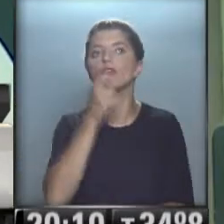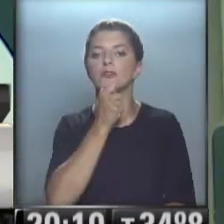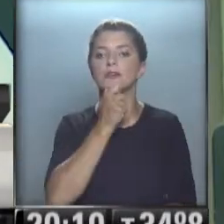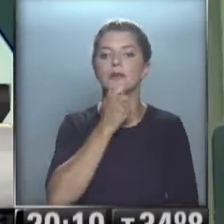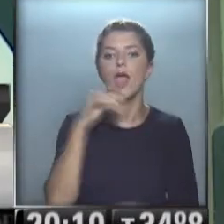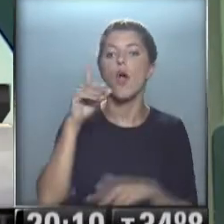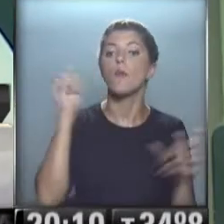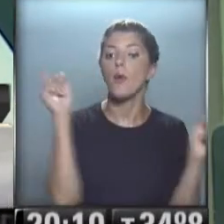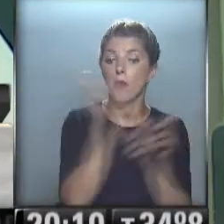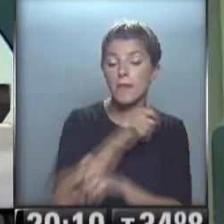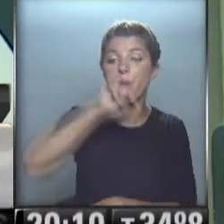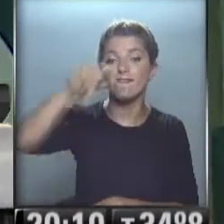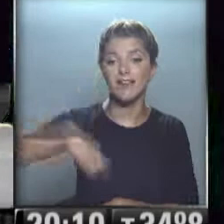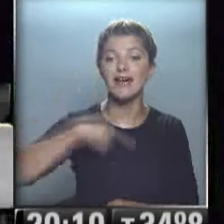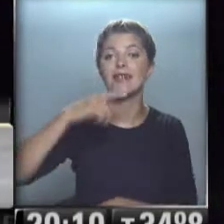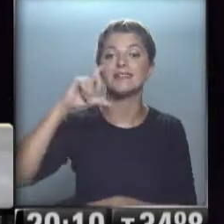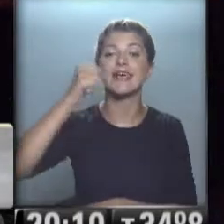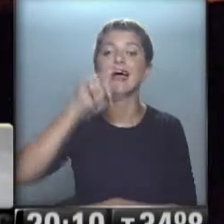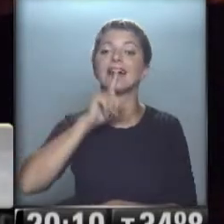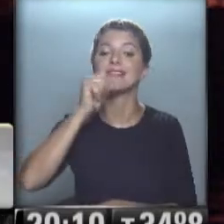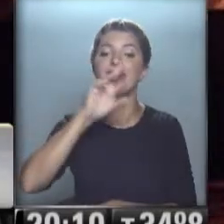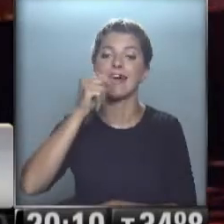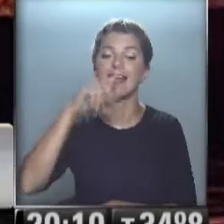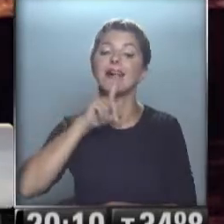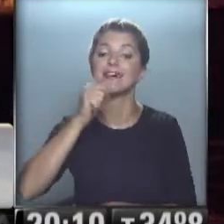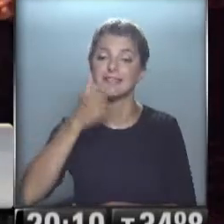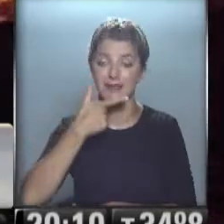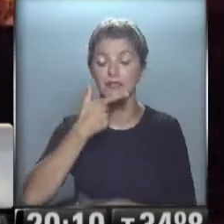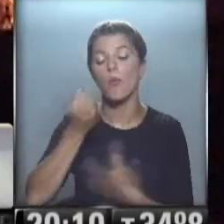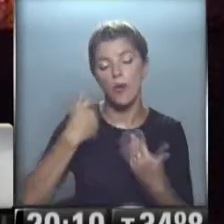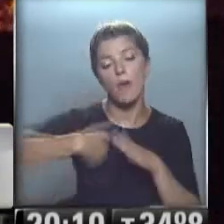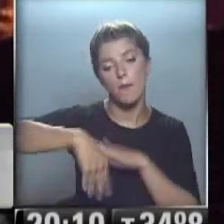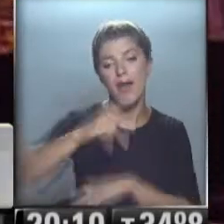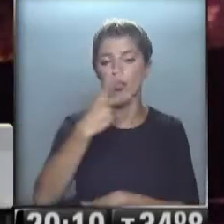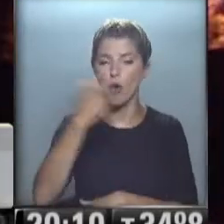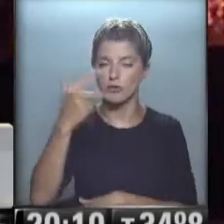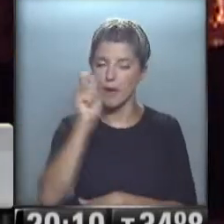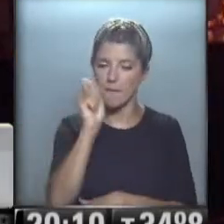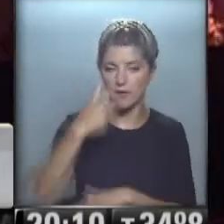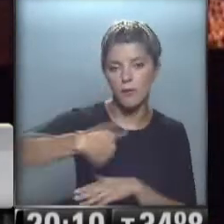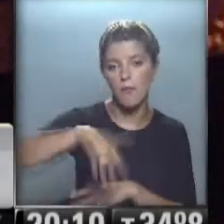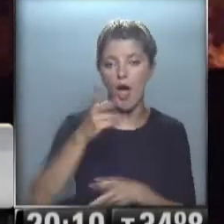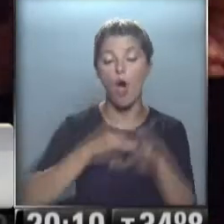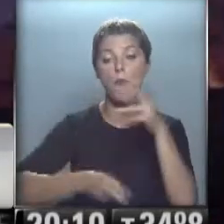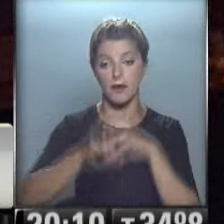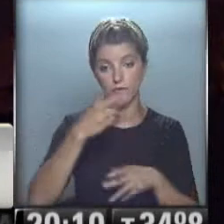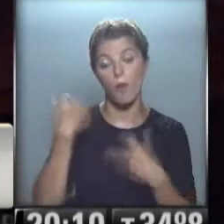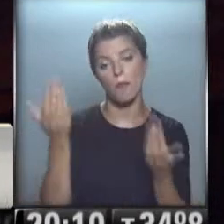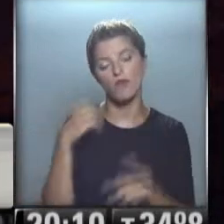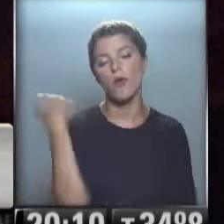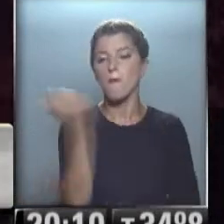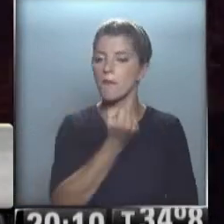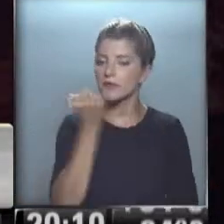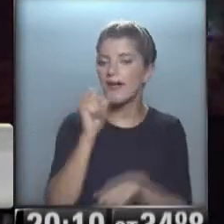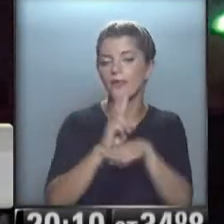ejemplo, desarrollan catarata, pueden llegar a requerir en muchos casos una intervención quirúrgica en 2 o 3 meses, de ahí la importancia de siempre